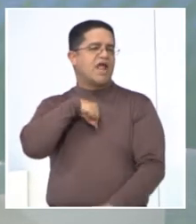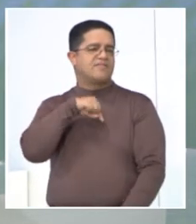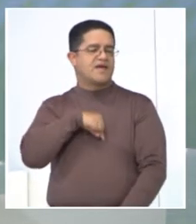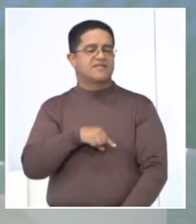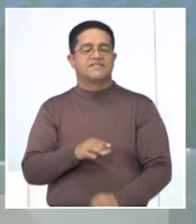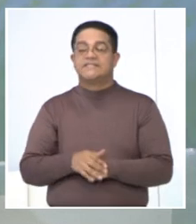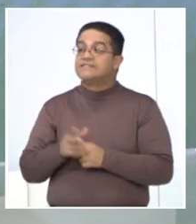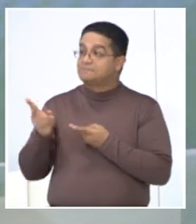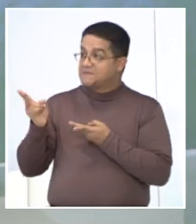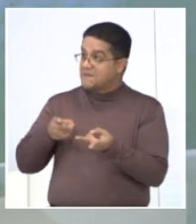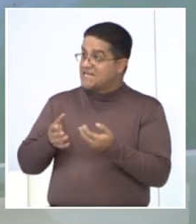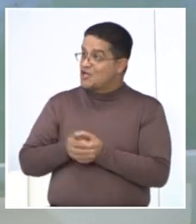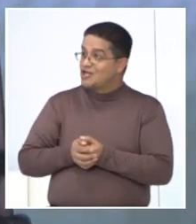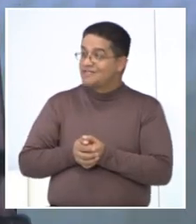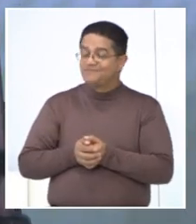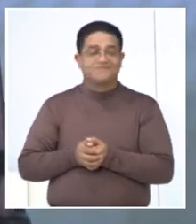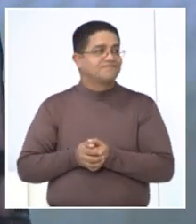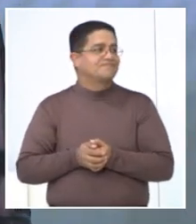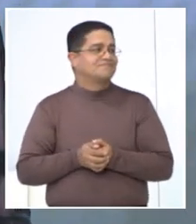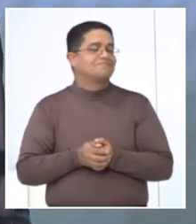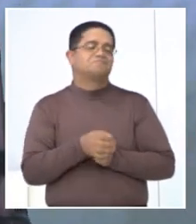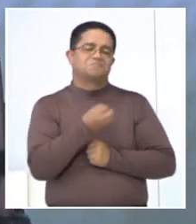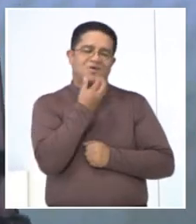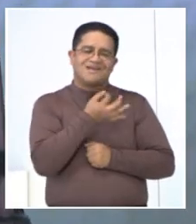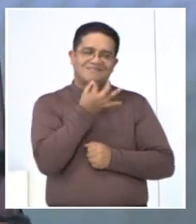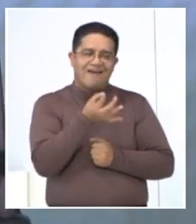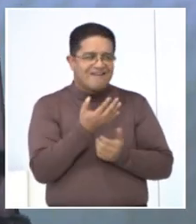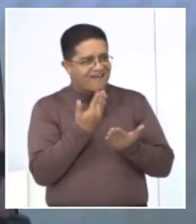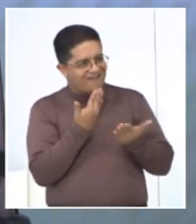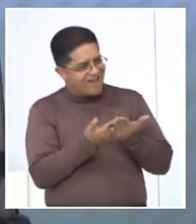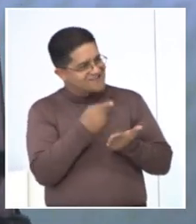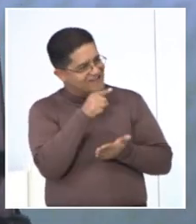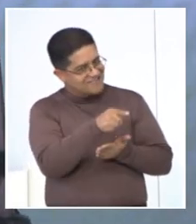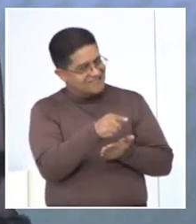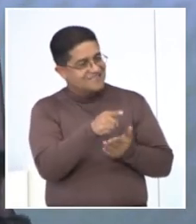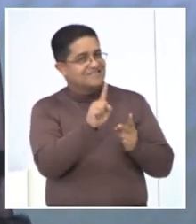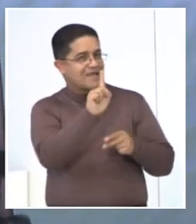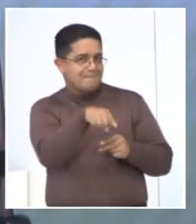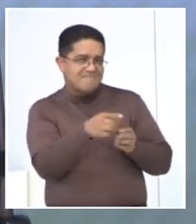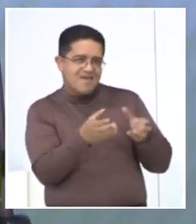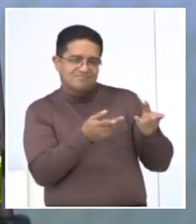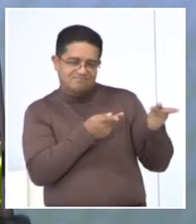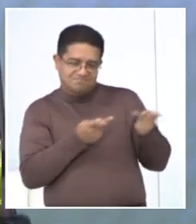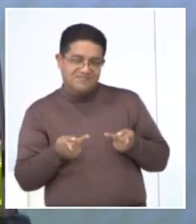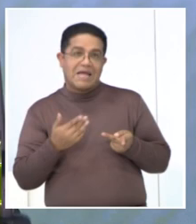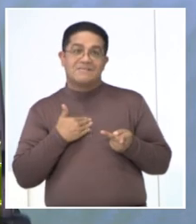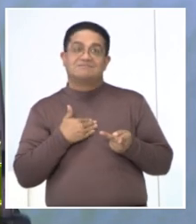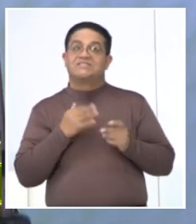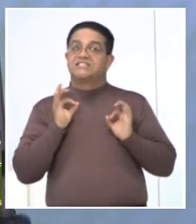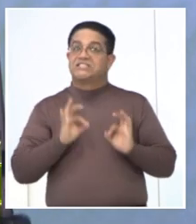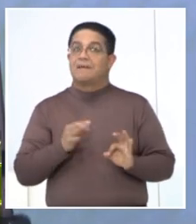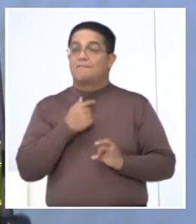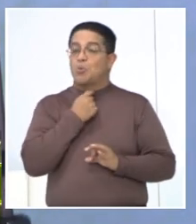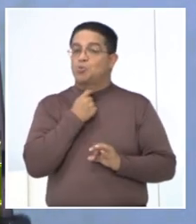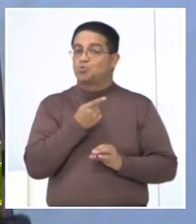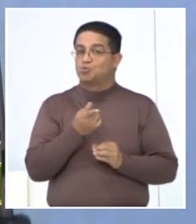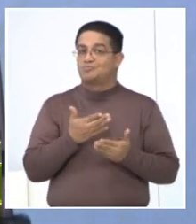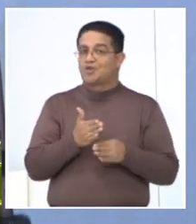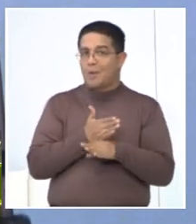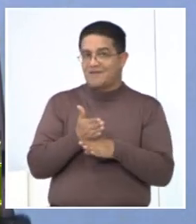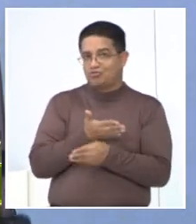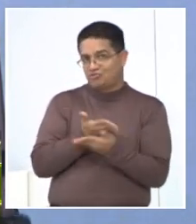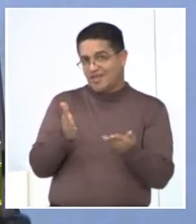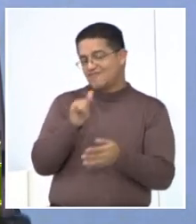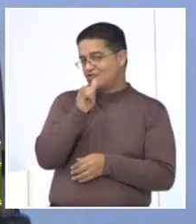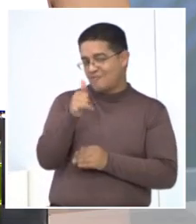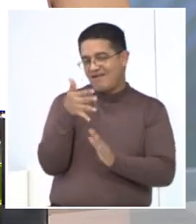Un gusto recibirlo, bienvenido. Hola Daniela, buenas tardes. Mi gratitud para contigo y todo tu equipo por la invitación. Siempre es un agrado estar acá compartiendo con ustedes e informando